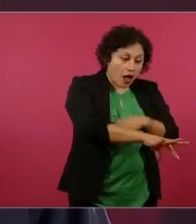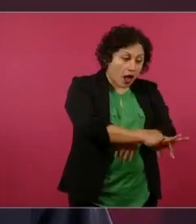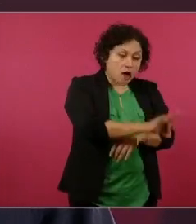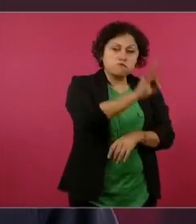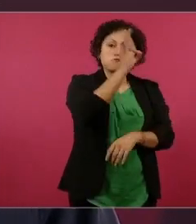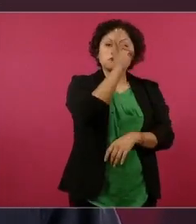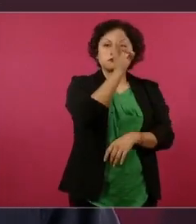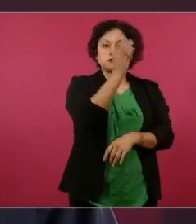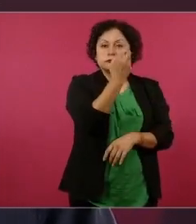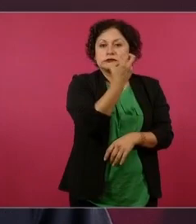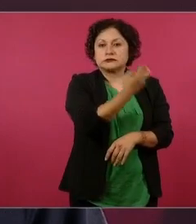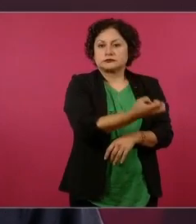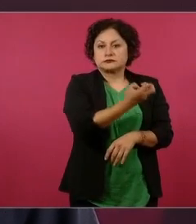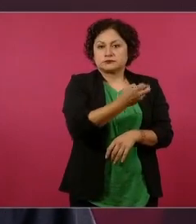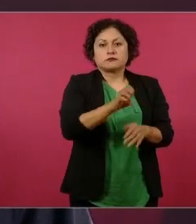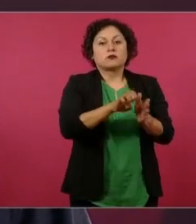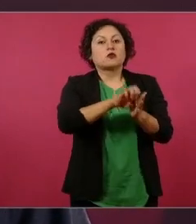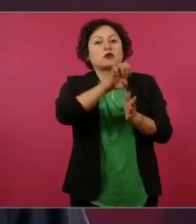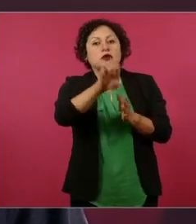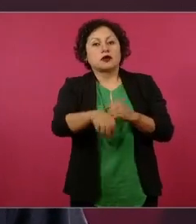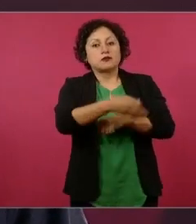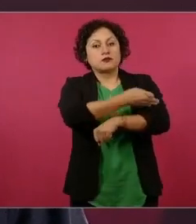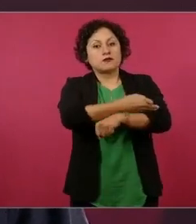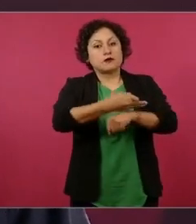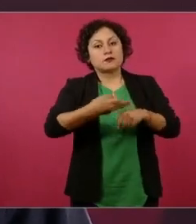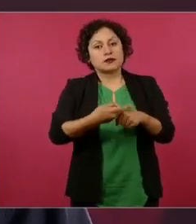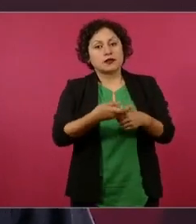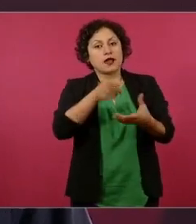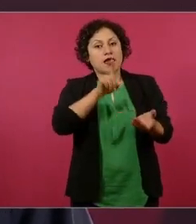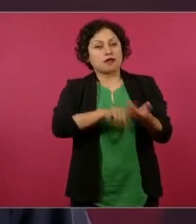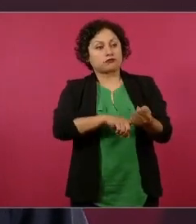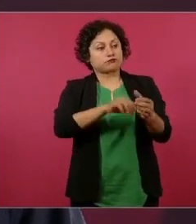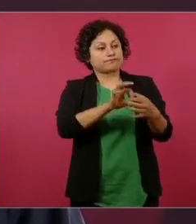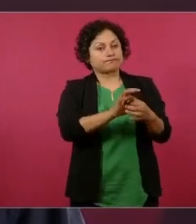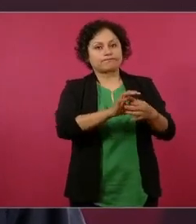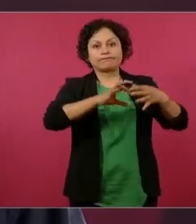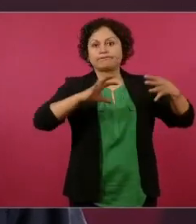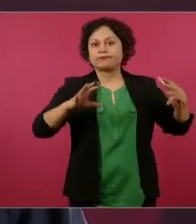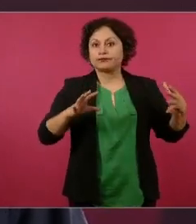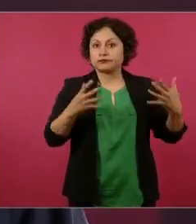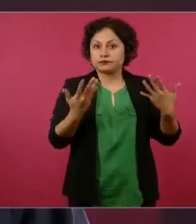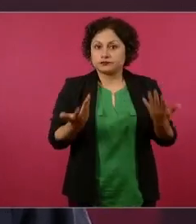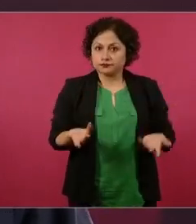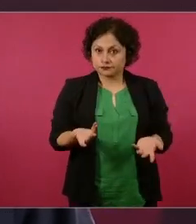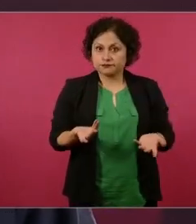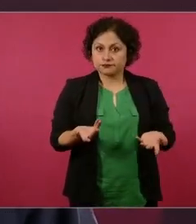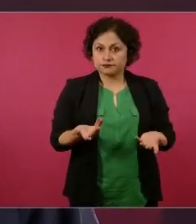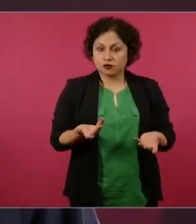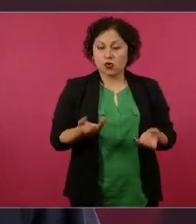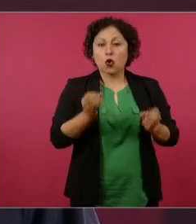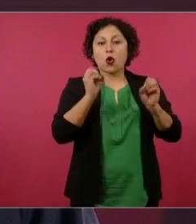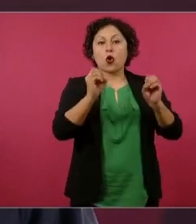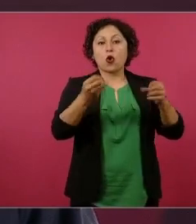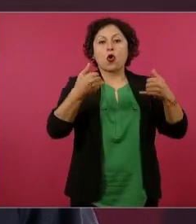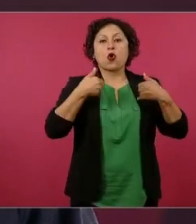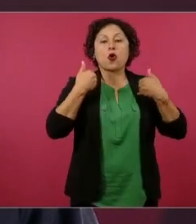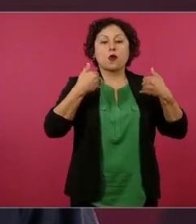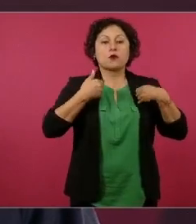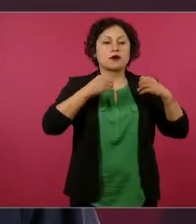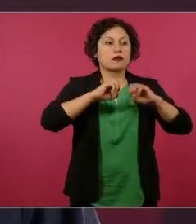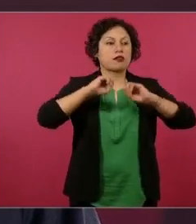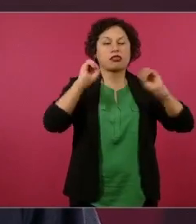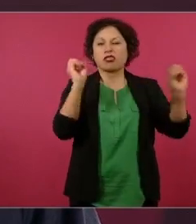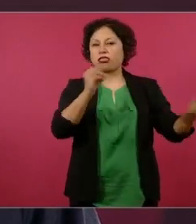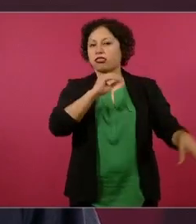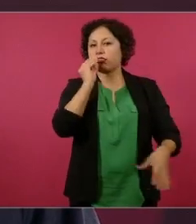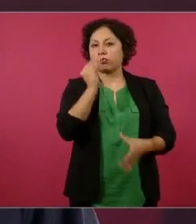tanta desintegración en las familias? ¿Por qué se abandona a los jóvenes?